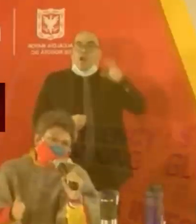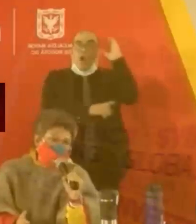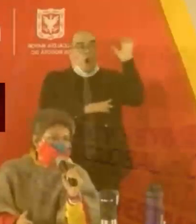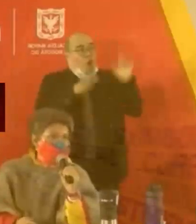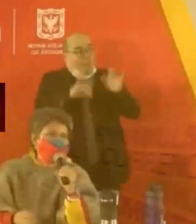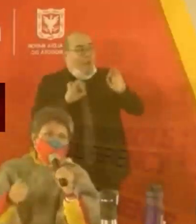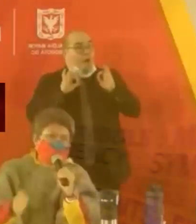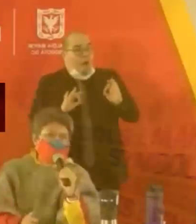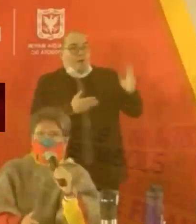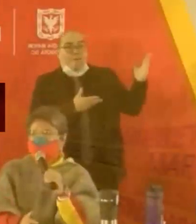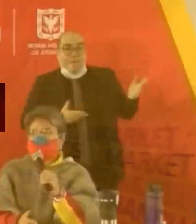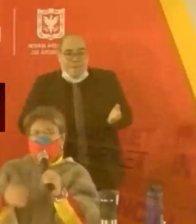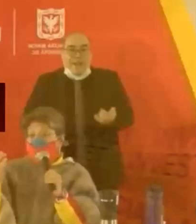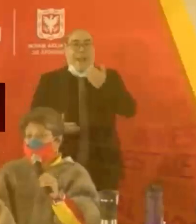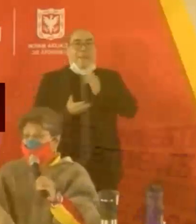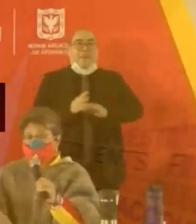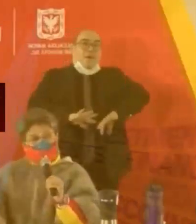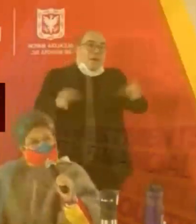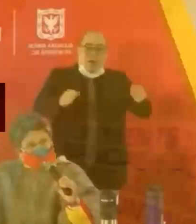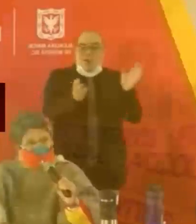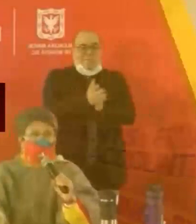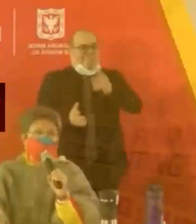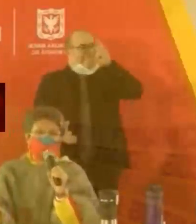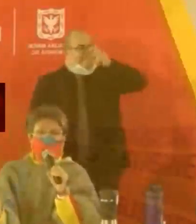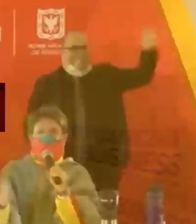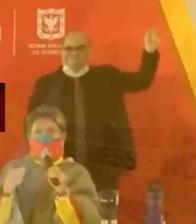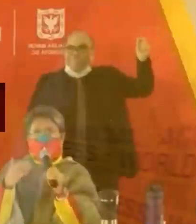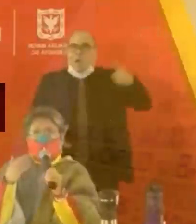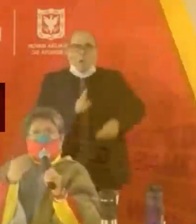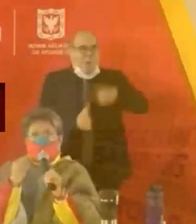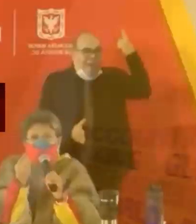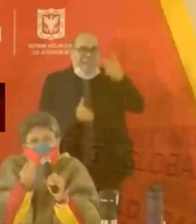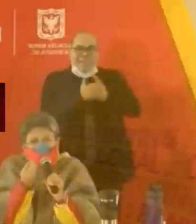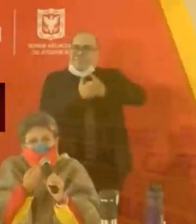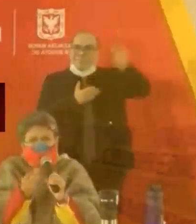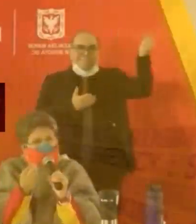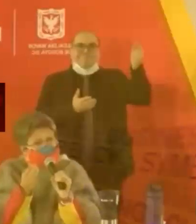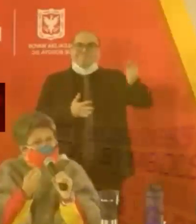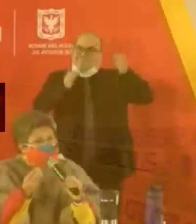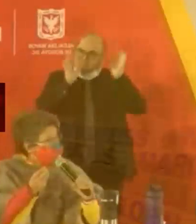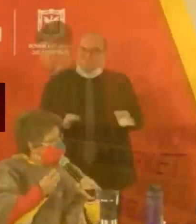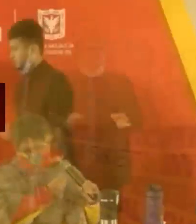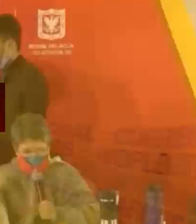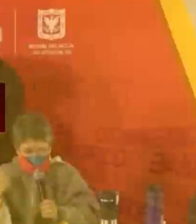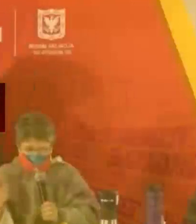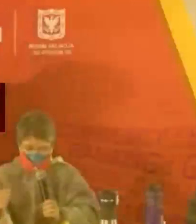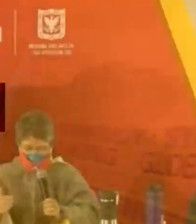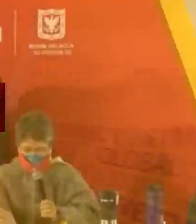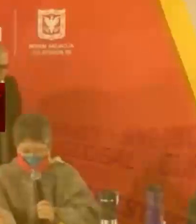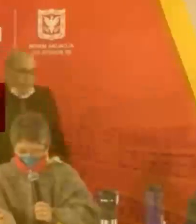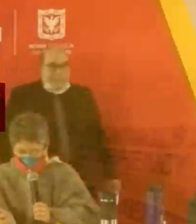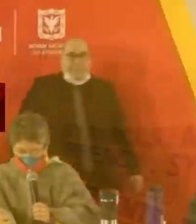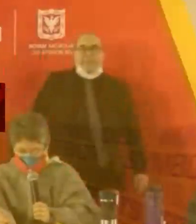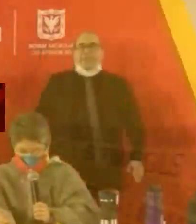alguien comete un delito, es posible que hagan alusión de que es venezolano, pero no dicen que la comunidad venezolana ha aumentado la delincuencia en el área. Entonces, creo que